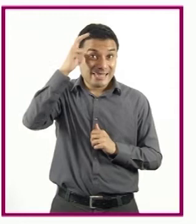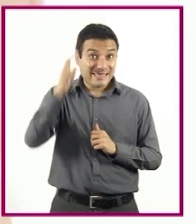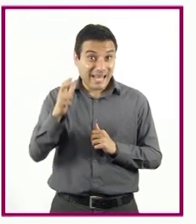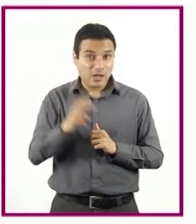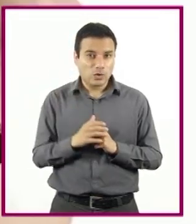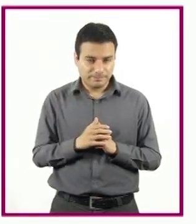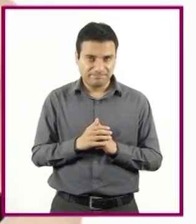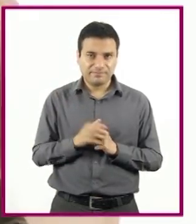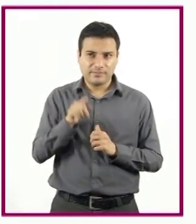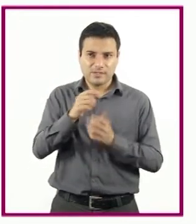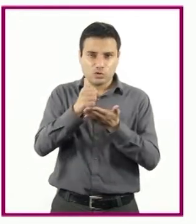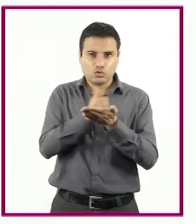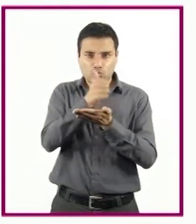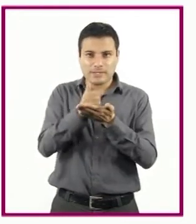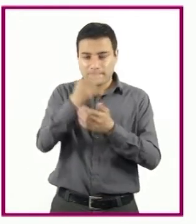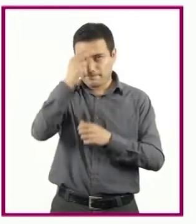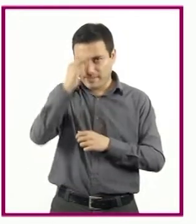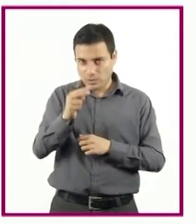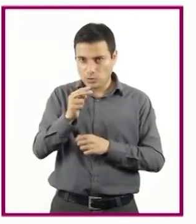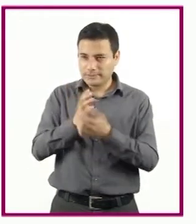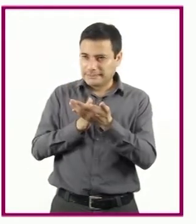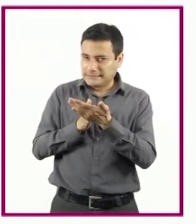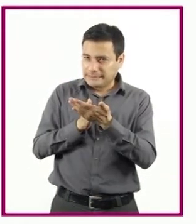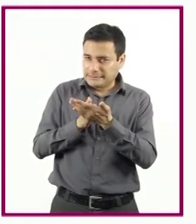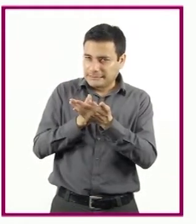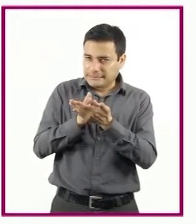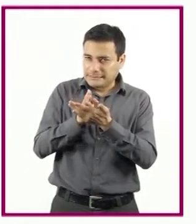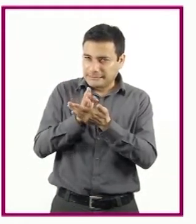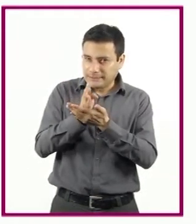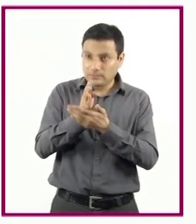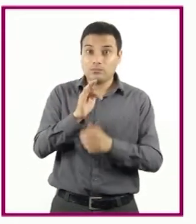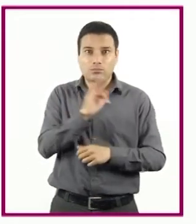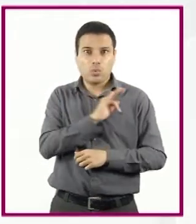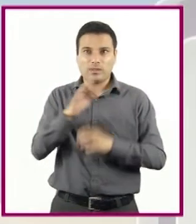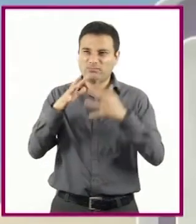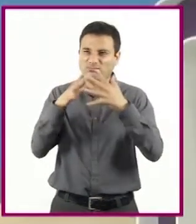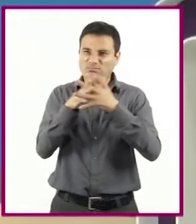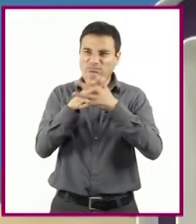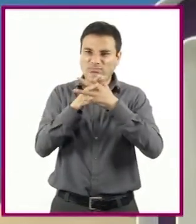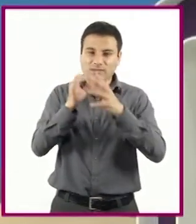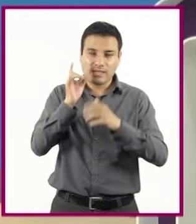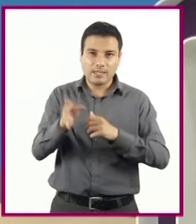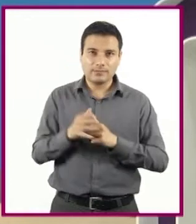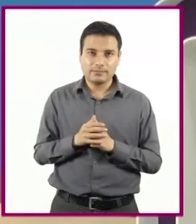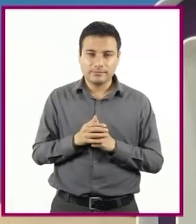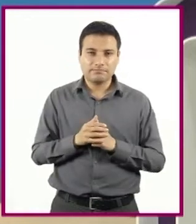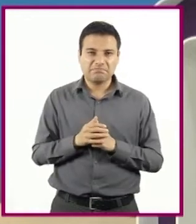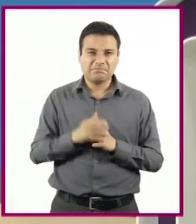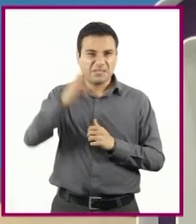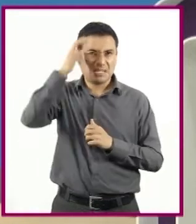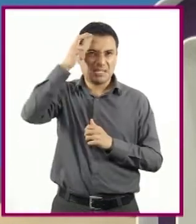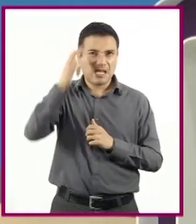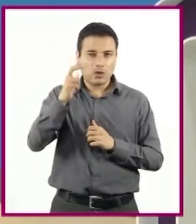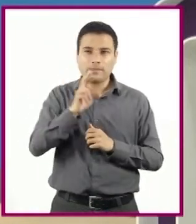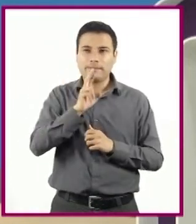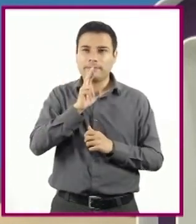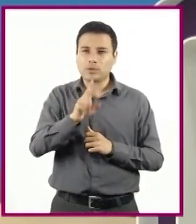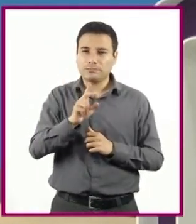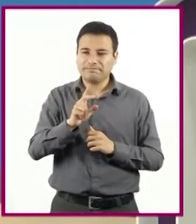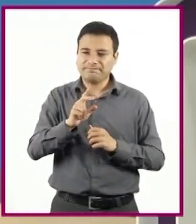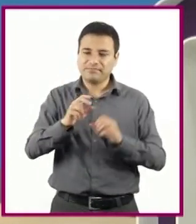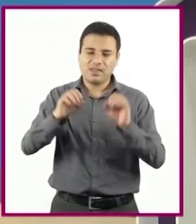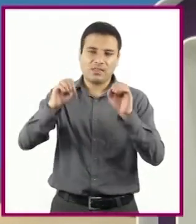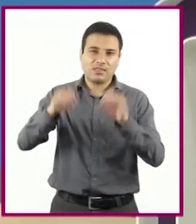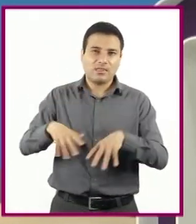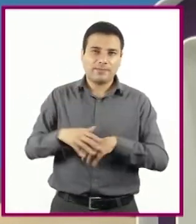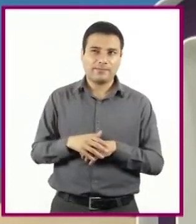de tomar la Ciudad de México y con ello, quizá, culminar la gesta independentista, pero desistió y ordenó la retirada,